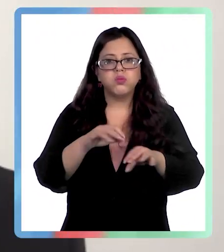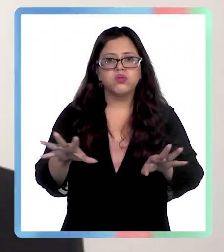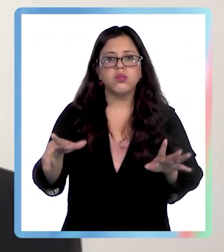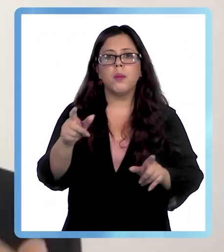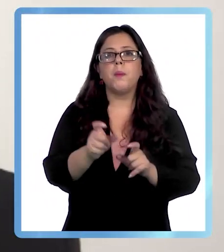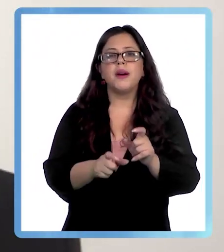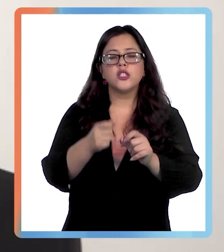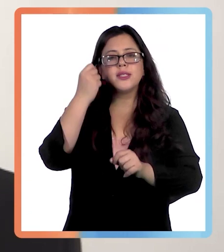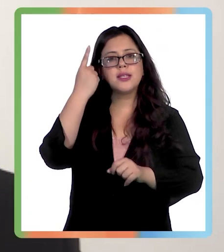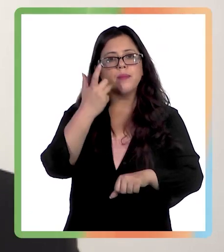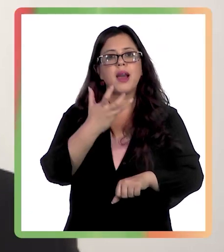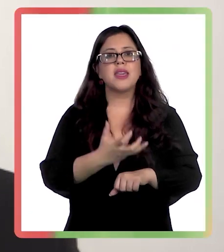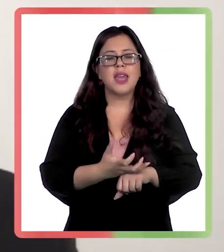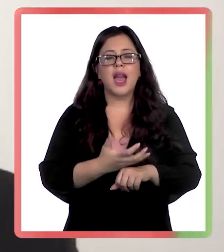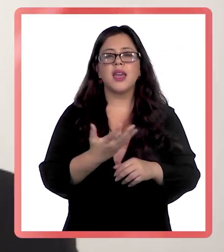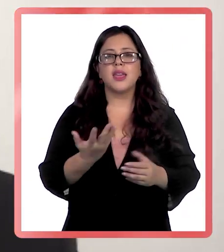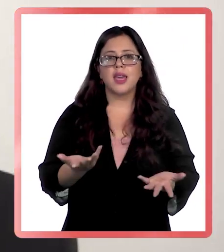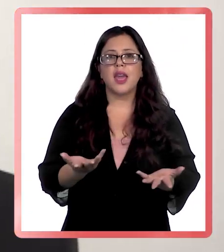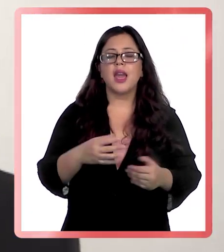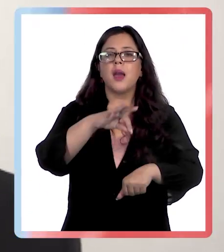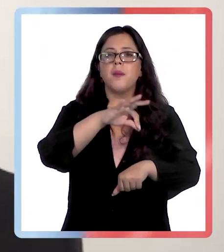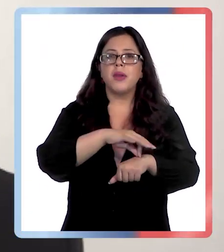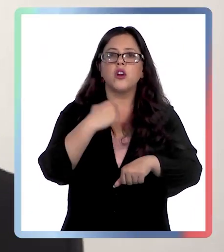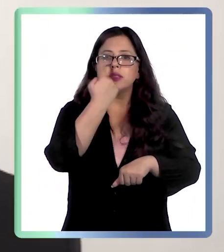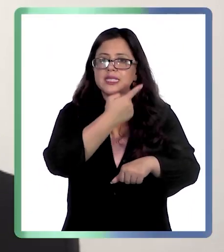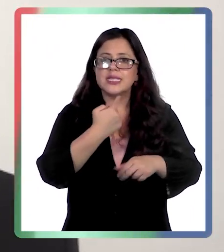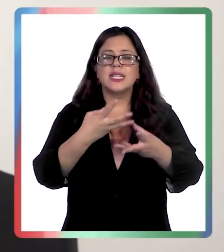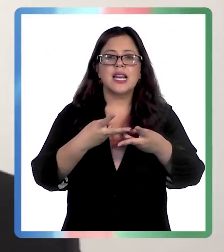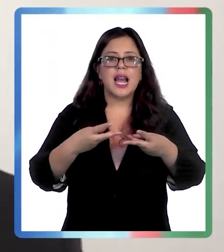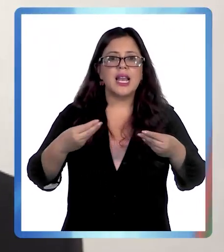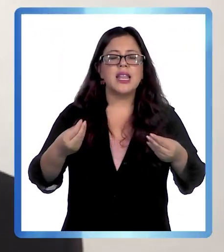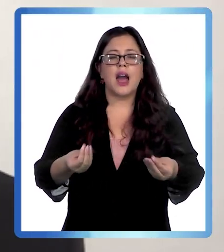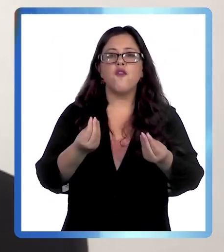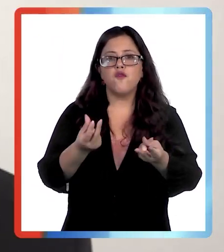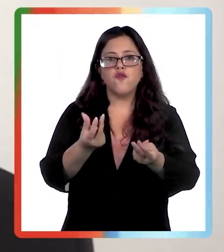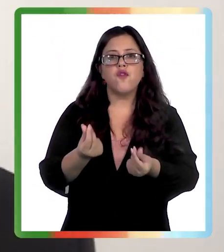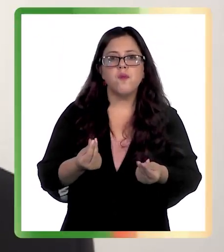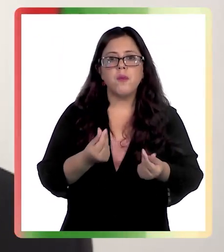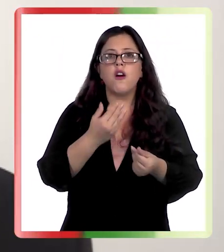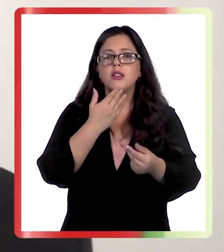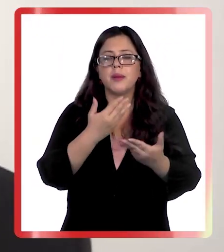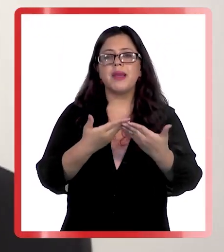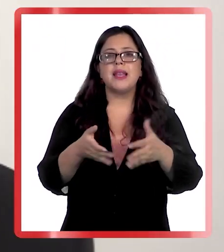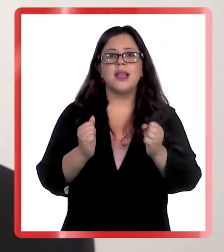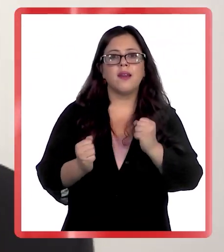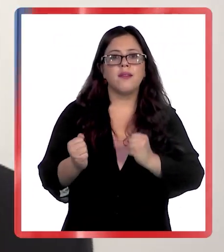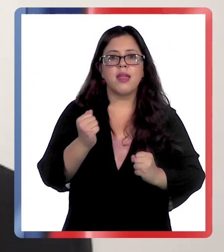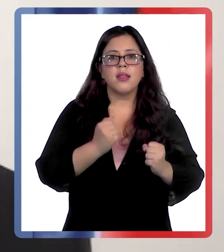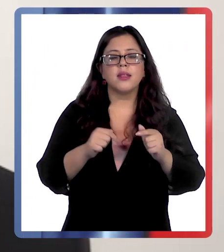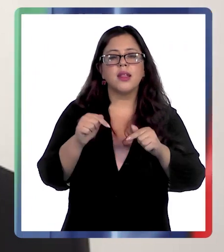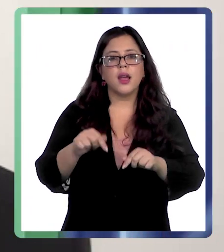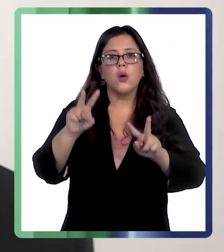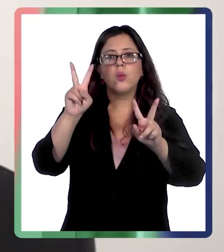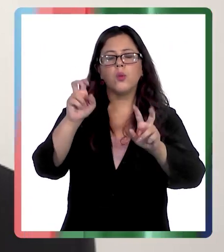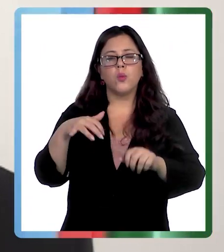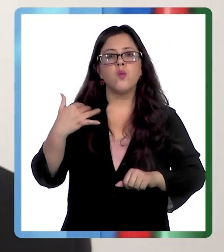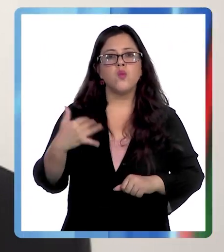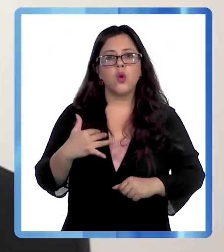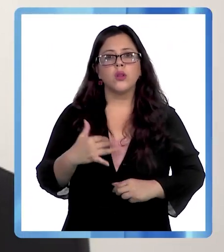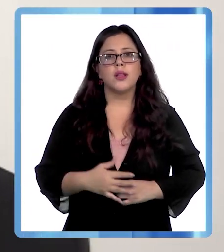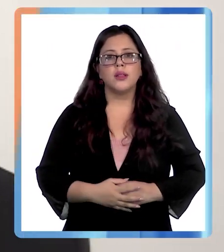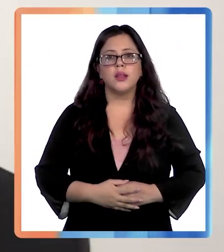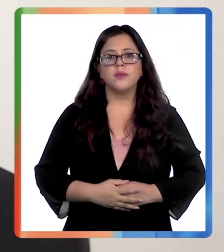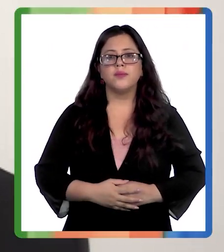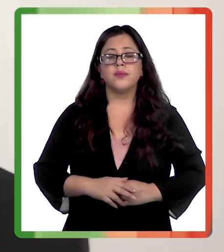viralizar para que la gente sepa que existe una odontología de calidad a buen precio y libre estrés eso es un tema muy